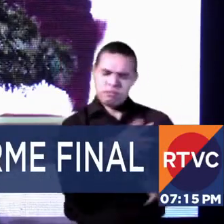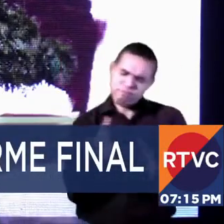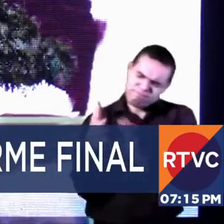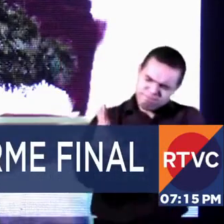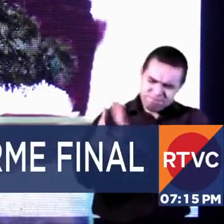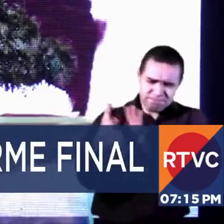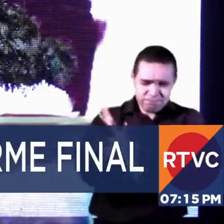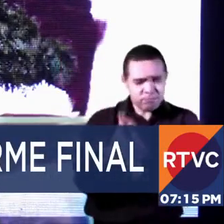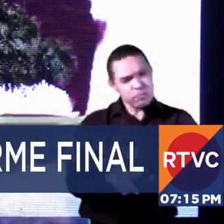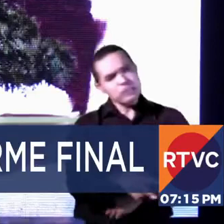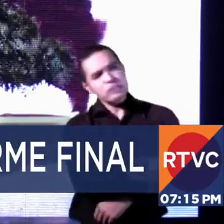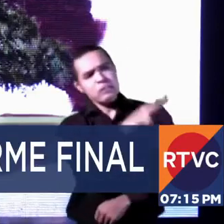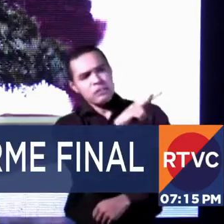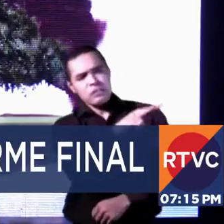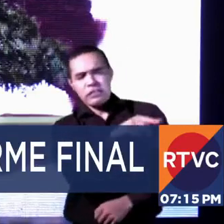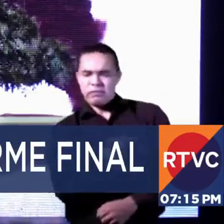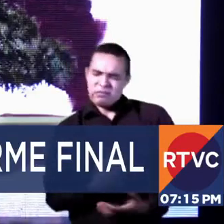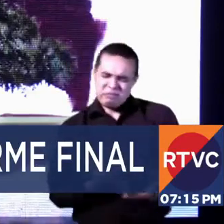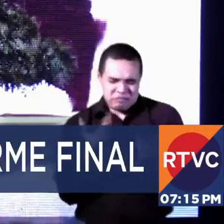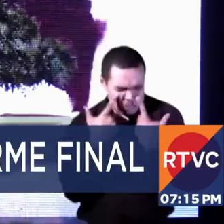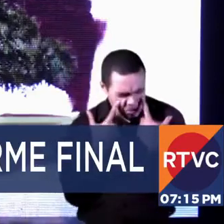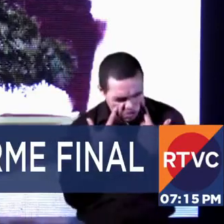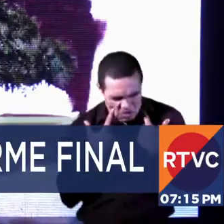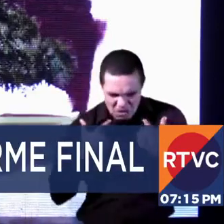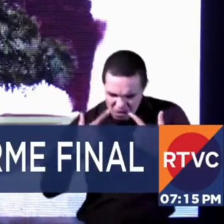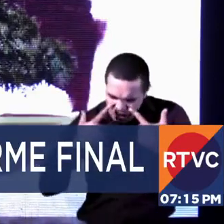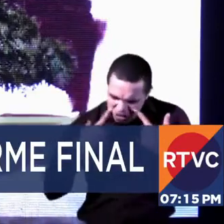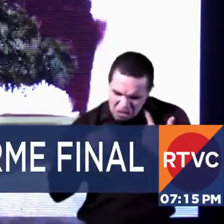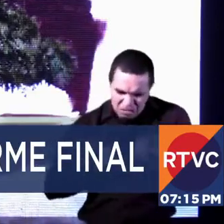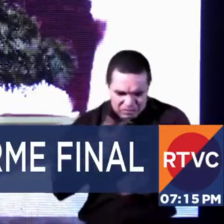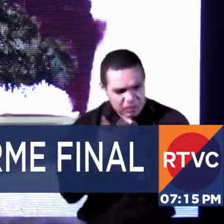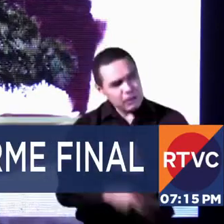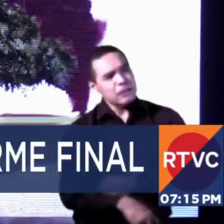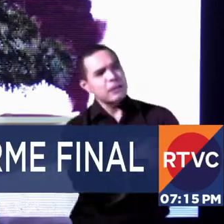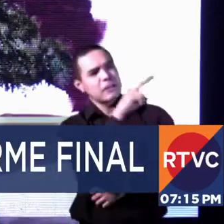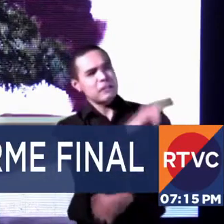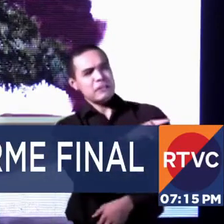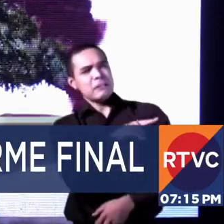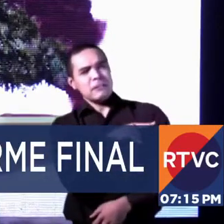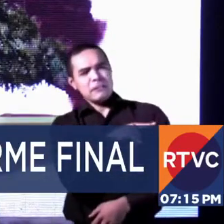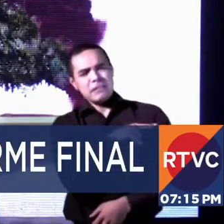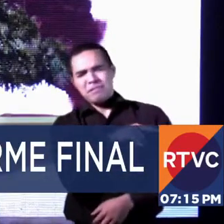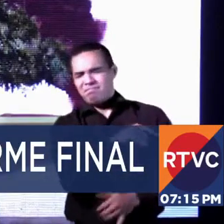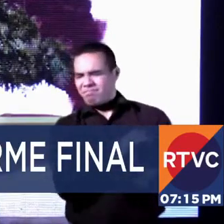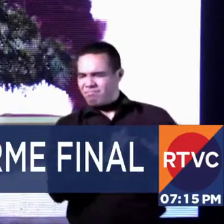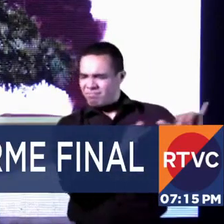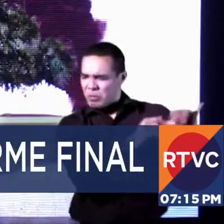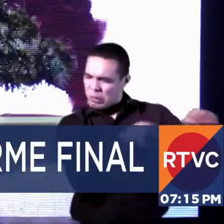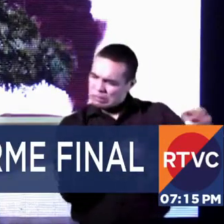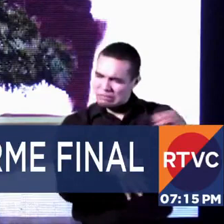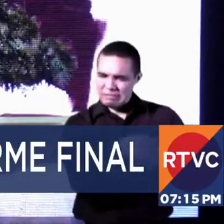Los oí llorar, los vi llorar y he llorado con ellos.